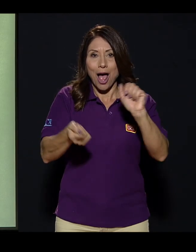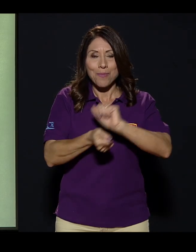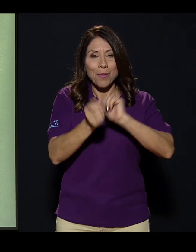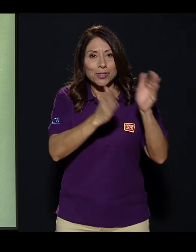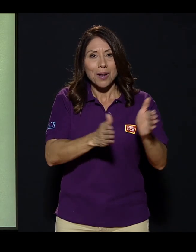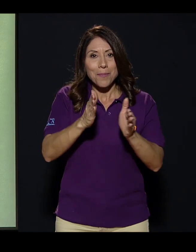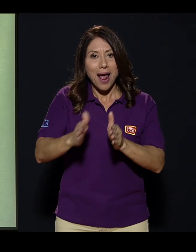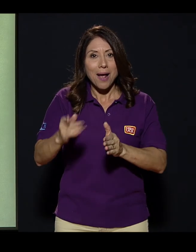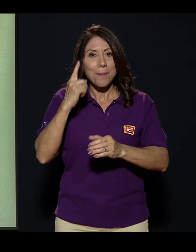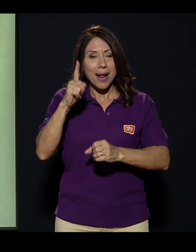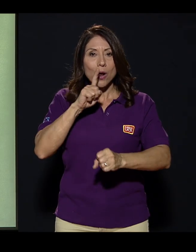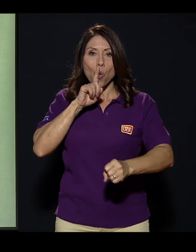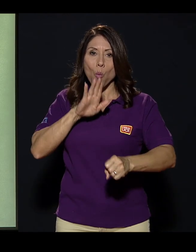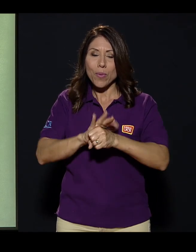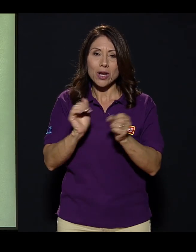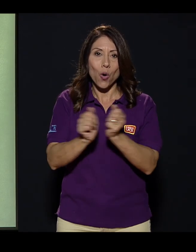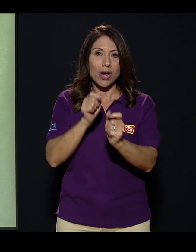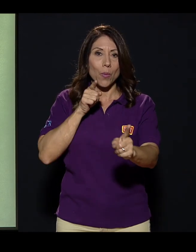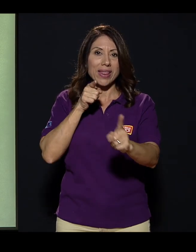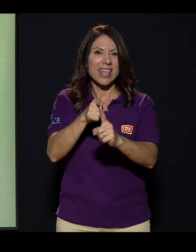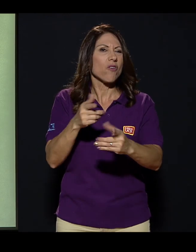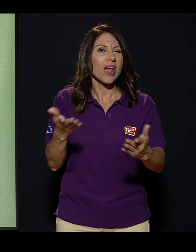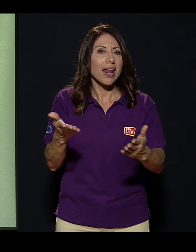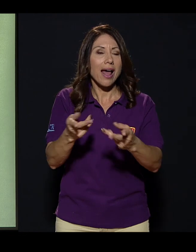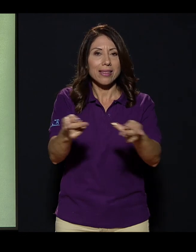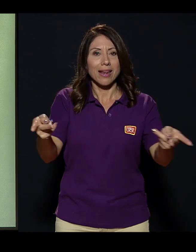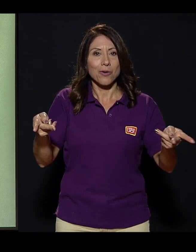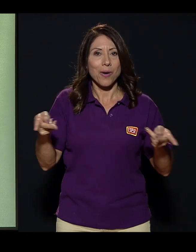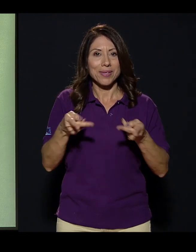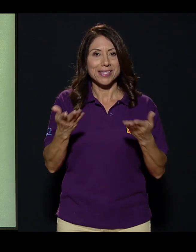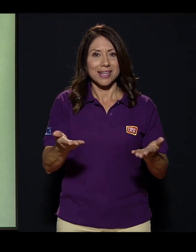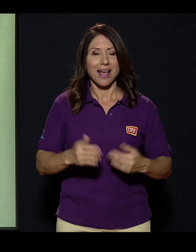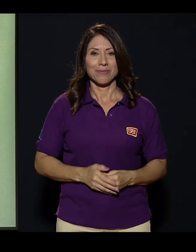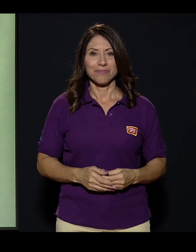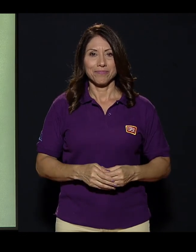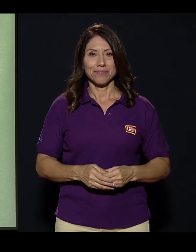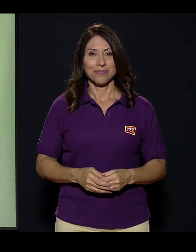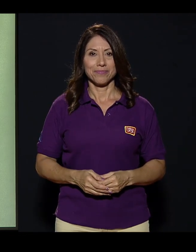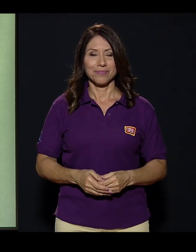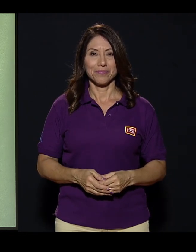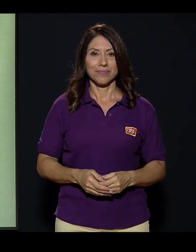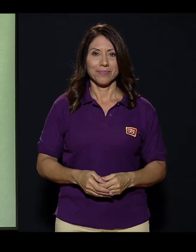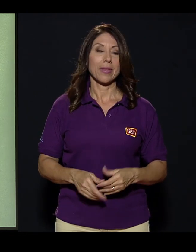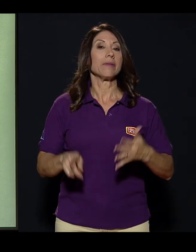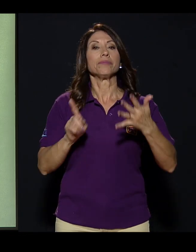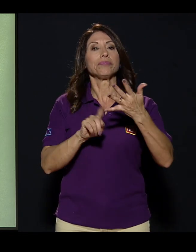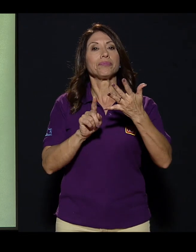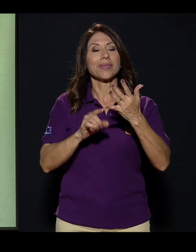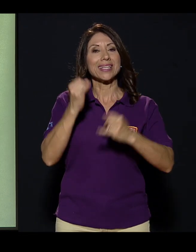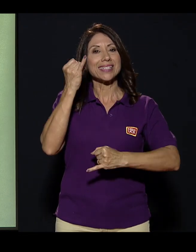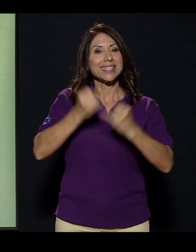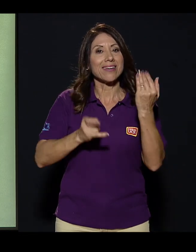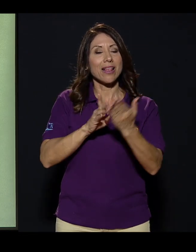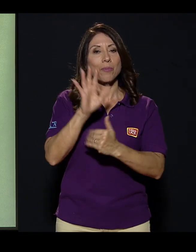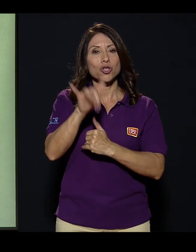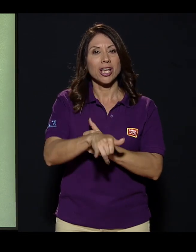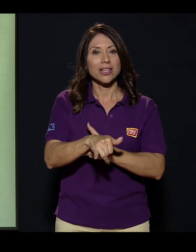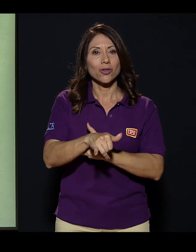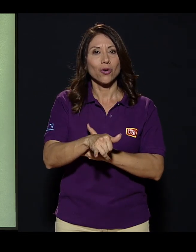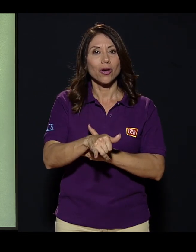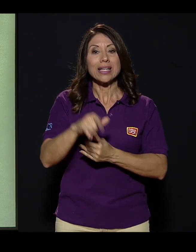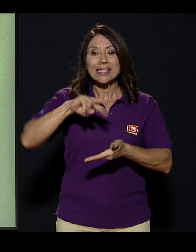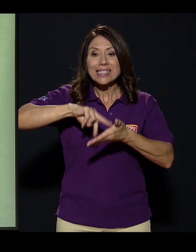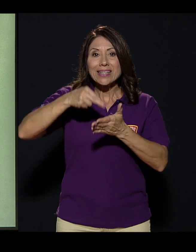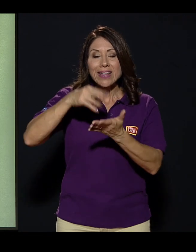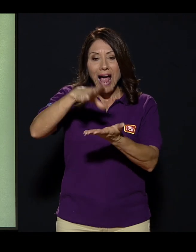Cierre del proyecto. Es aprender del proyecto, es cerrar. Un proyecto no termina hasta que no se cierra. Se hagan